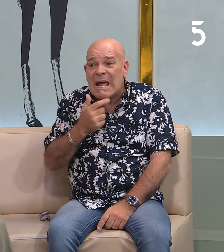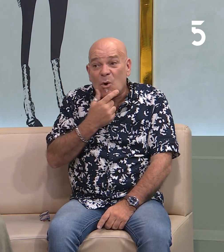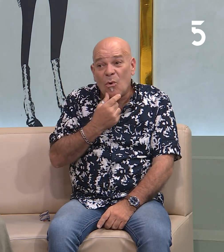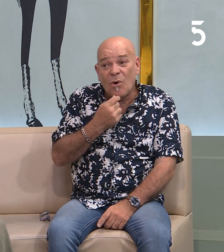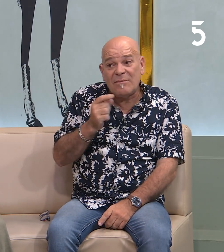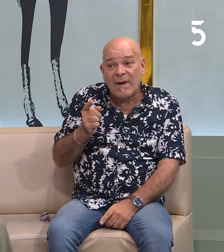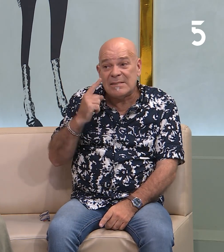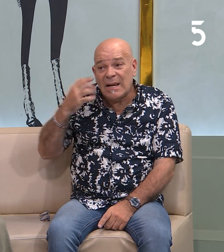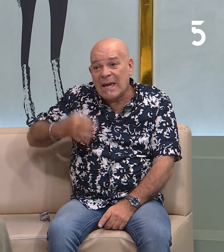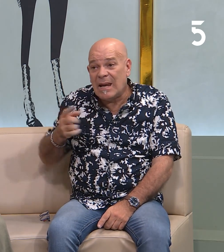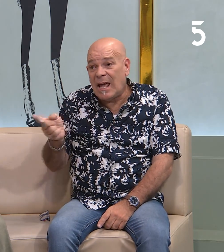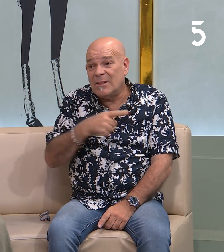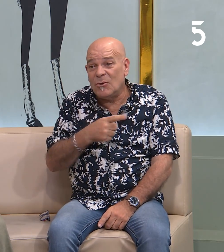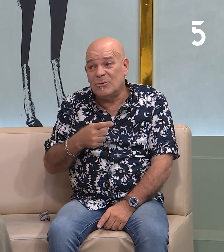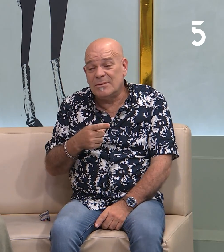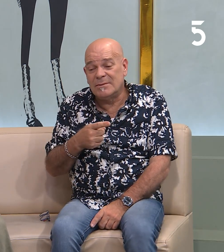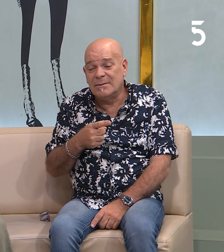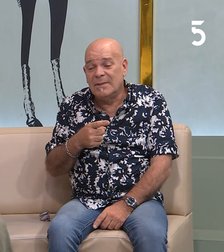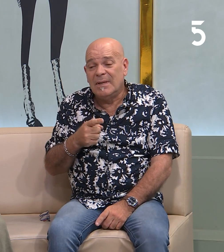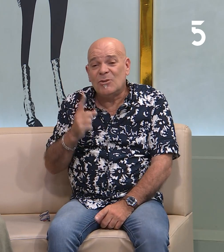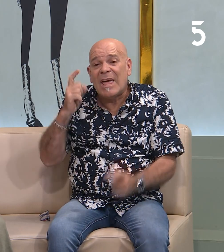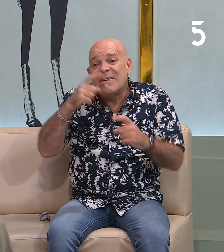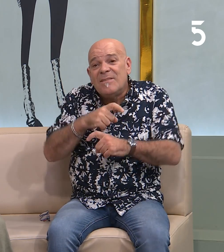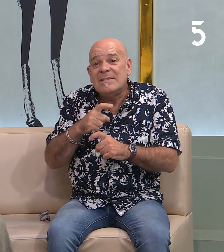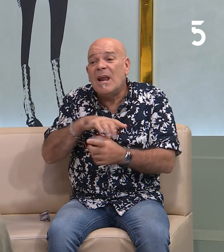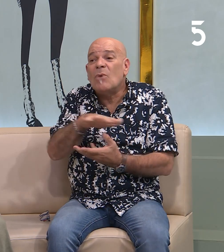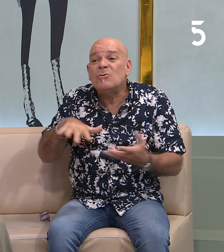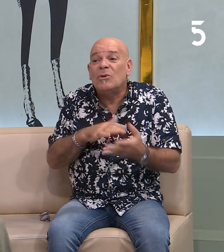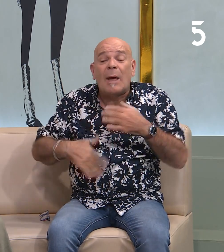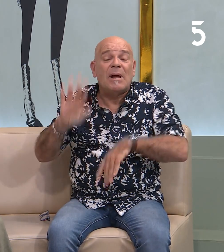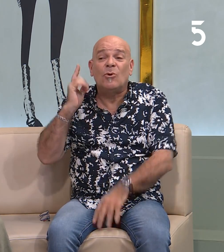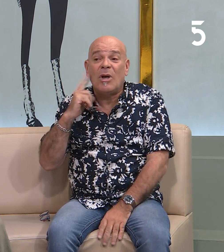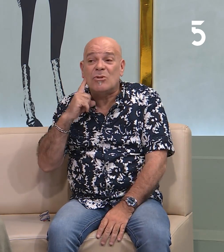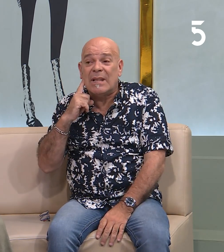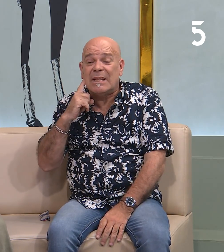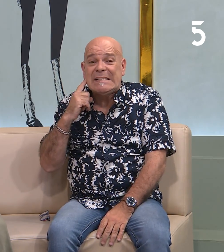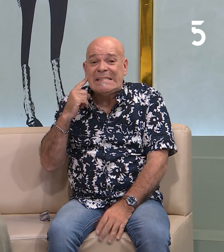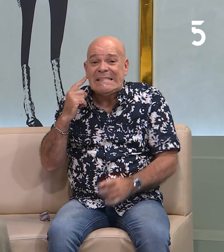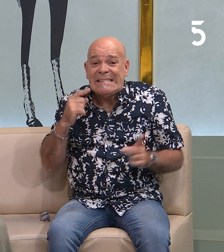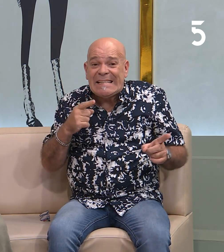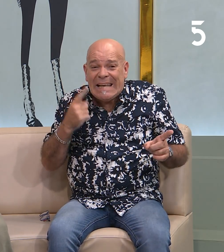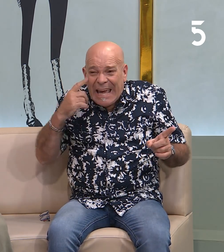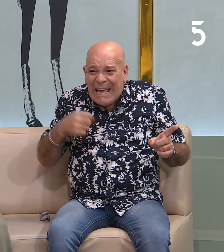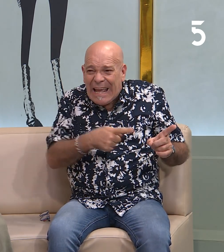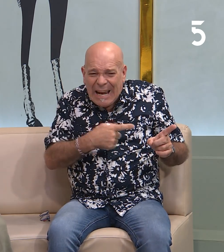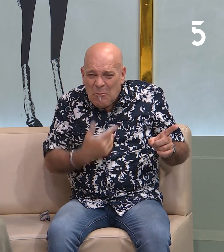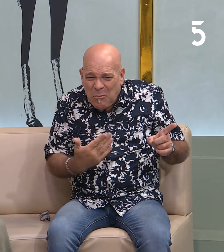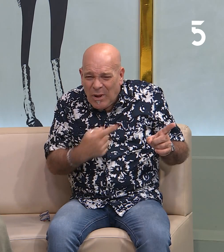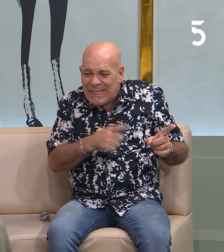grupo de personas sordas no es fácil. Y nadie puede creer que nosotros podemos hacer